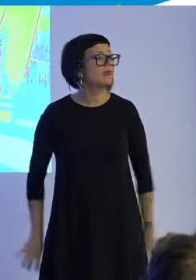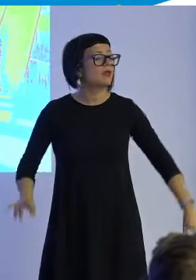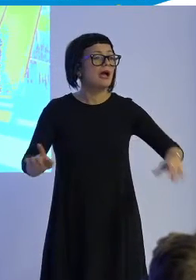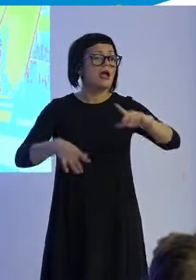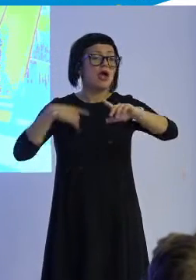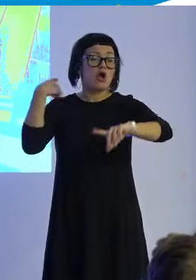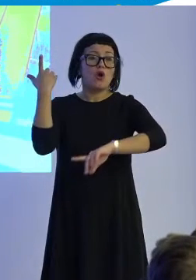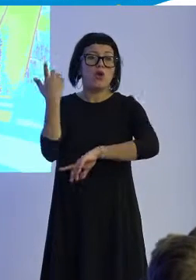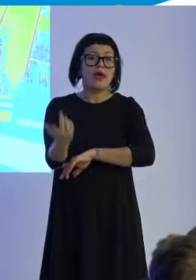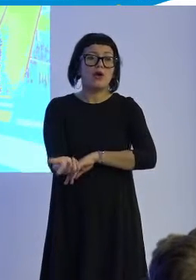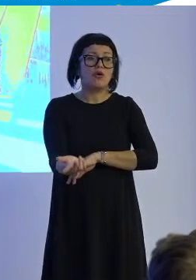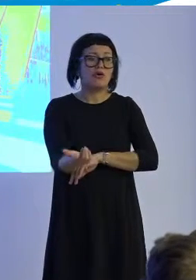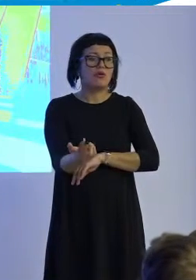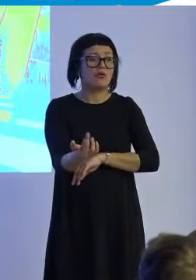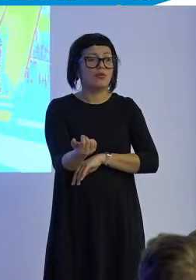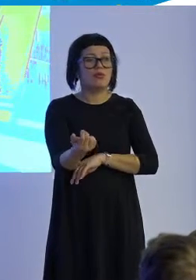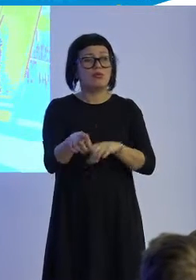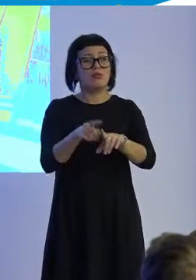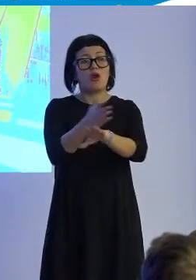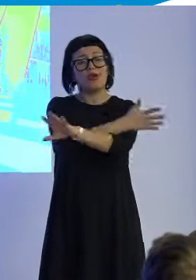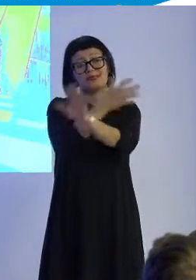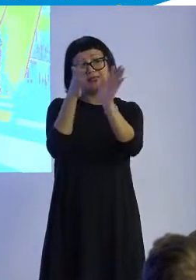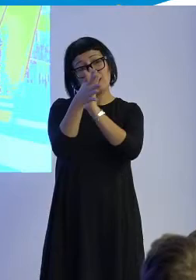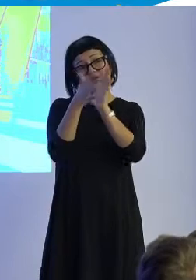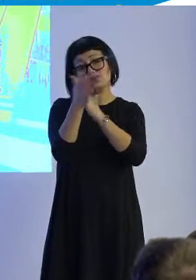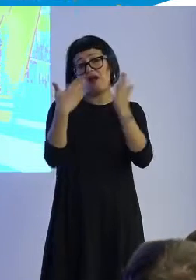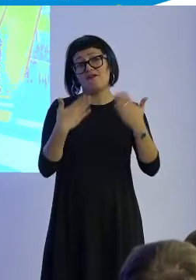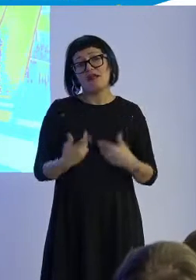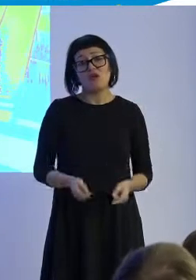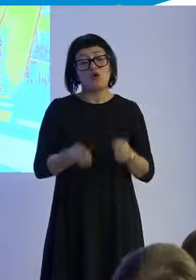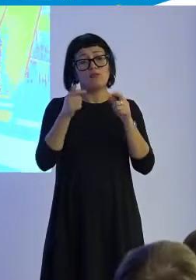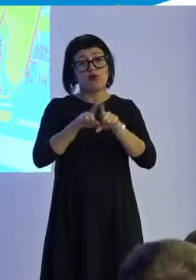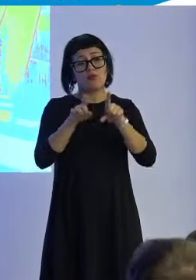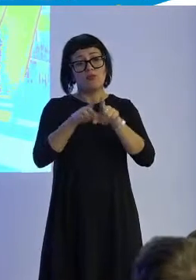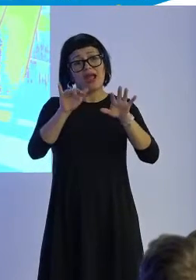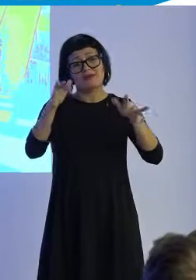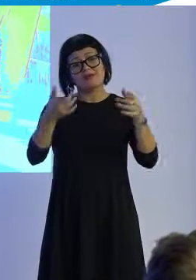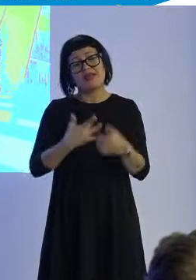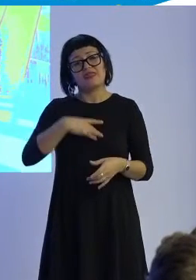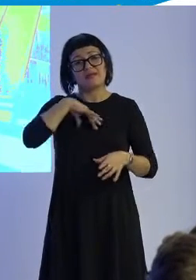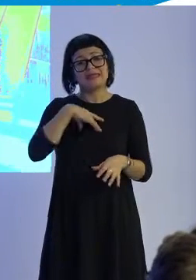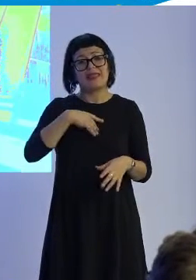Luego, lo que estábamos comentando un poco, hay más concienciación en los videojuegos,